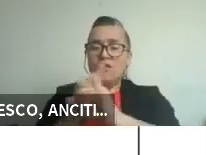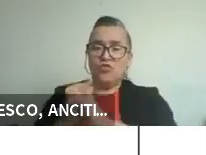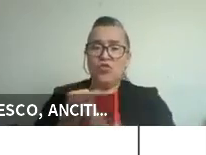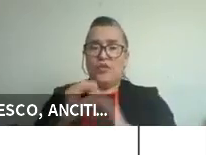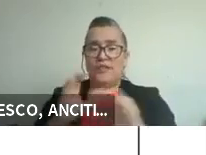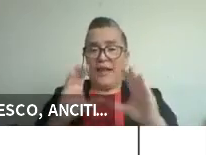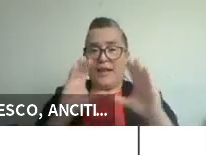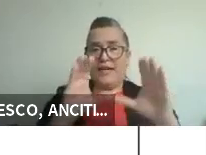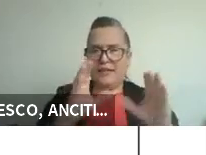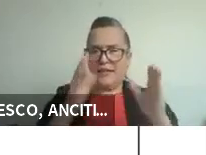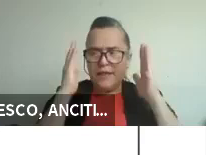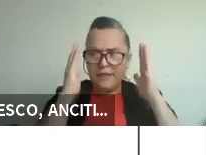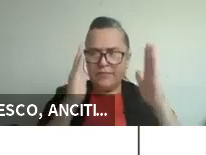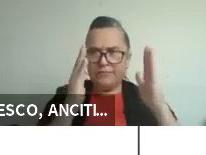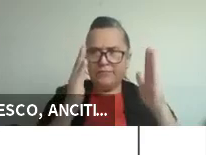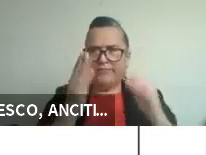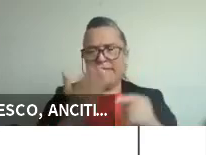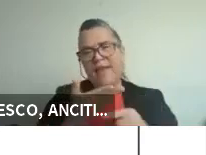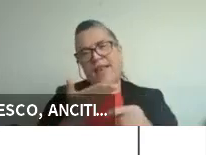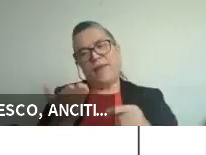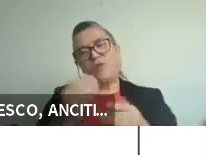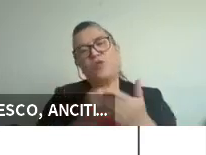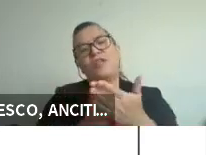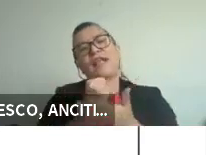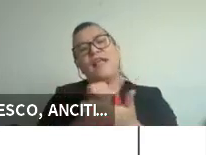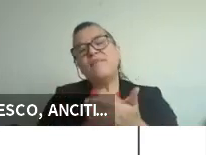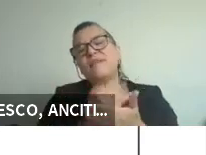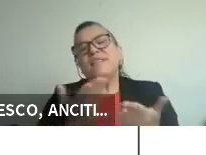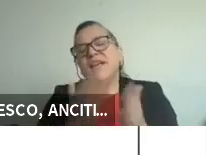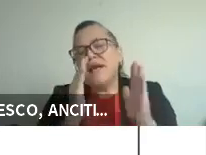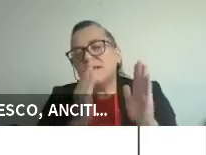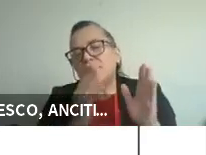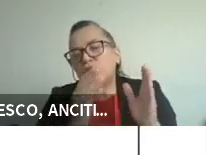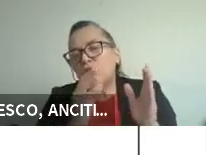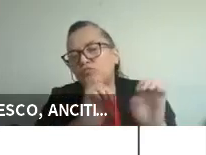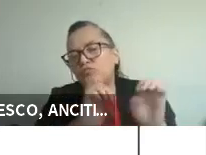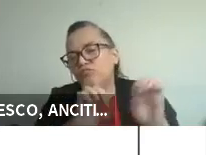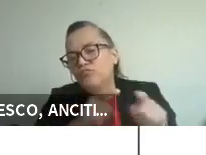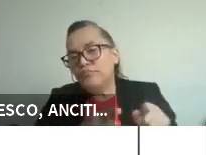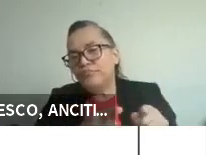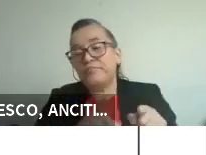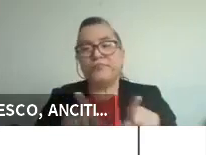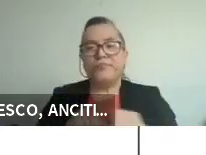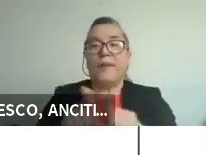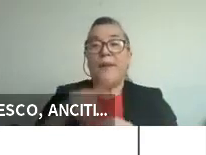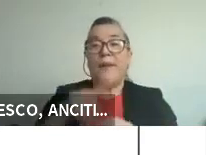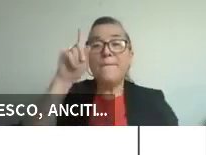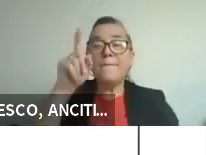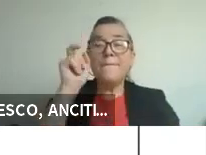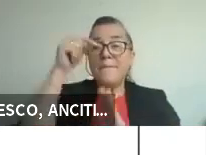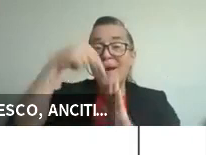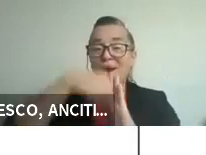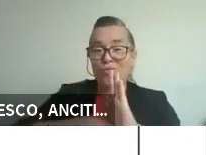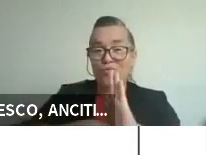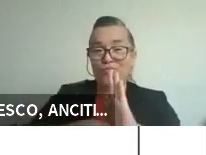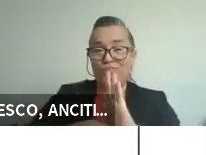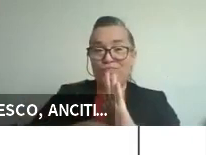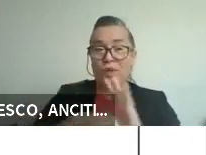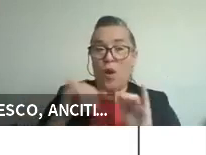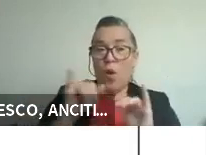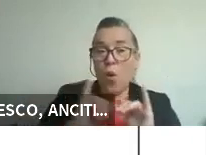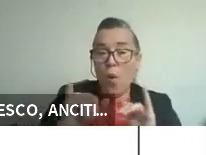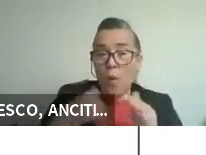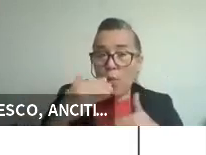elemento de la investigación y nuevamente la pregunta de fondo es con estos